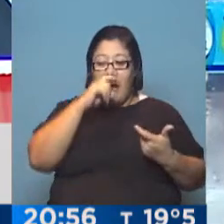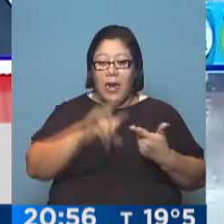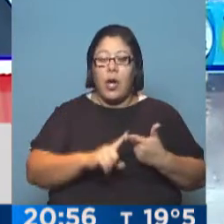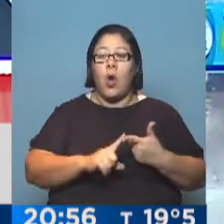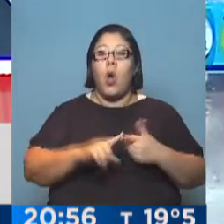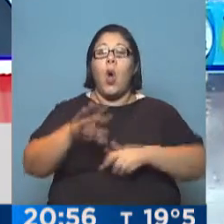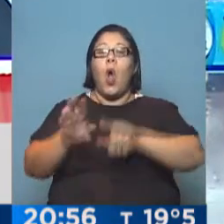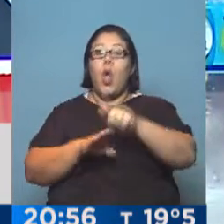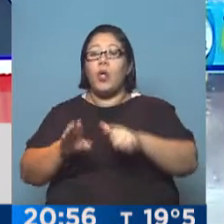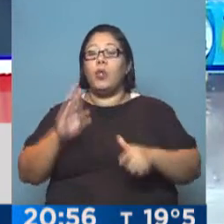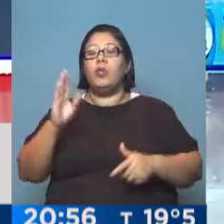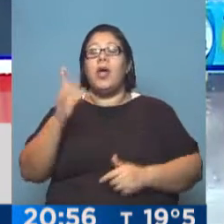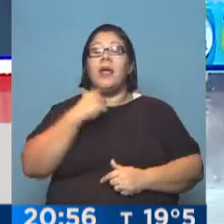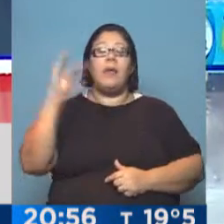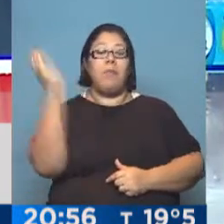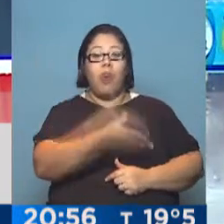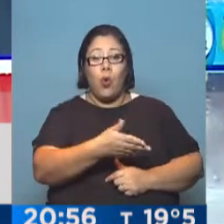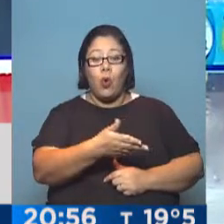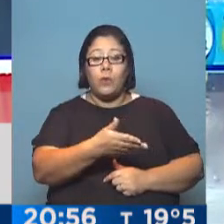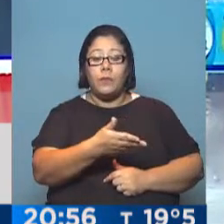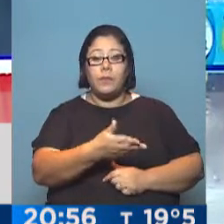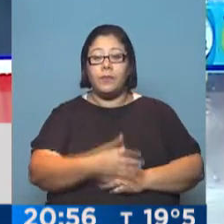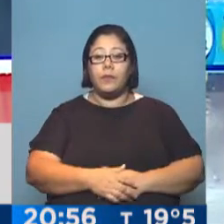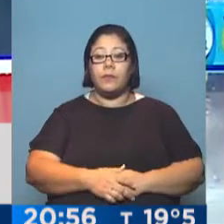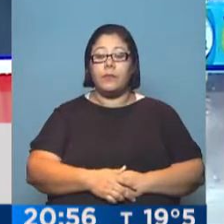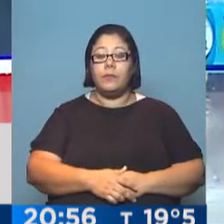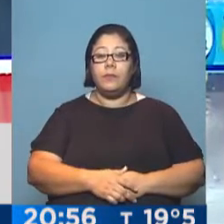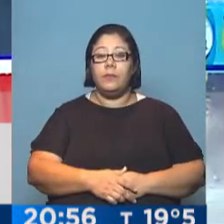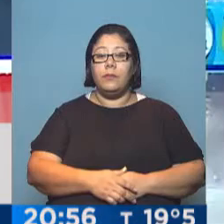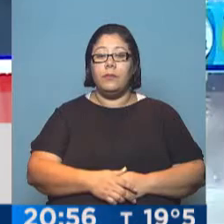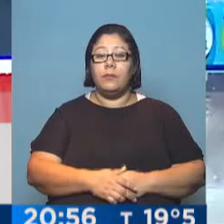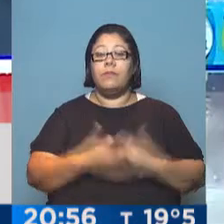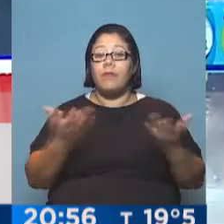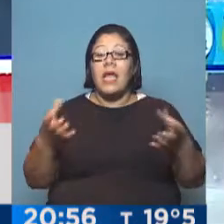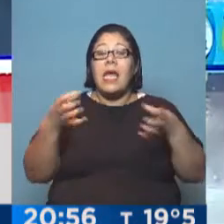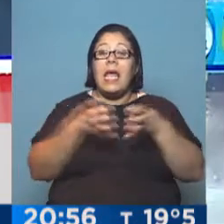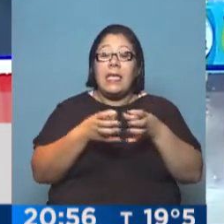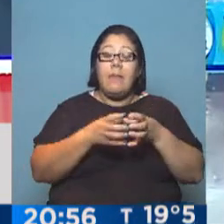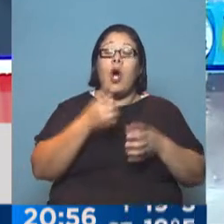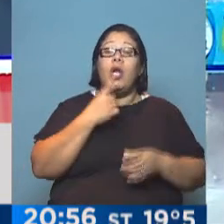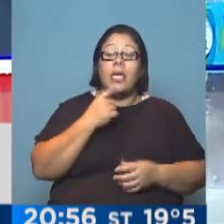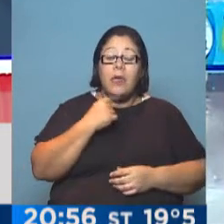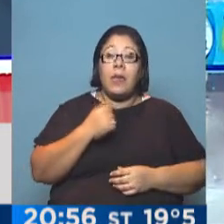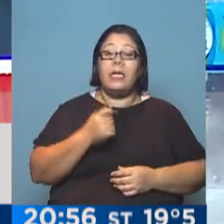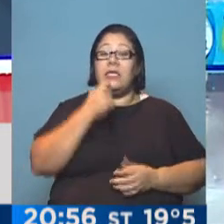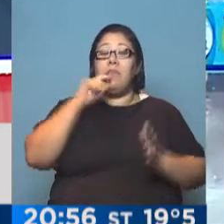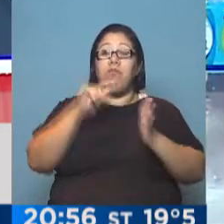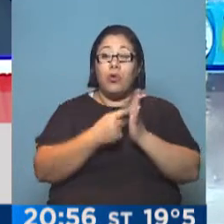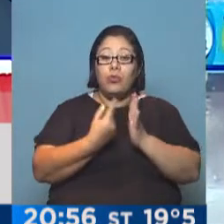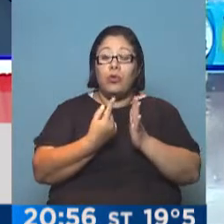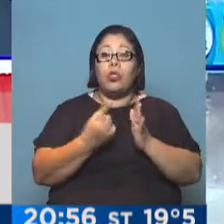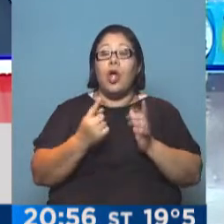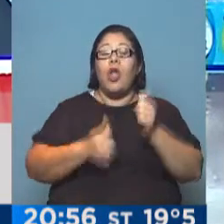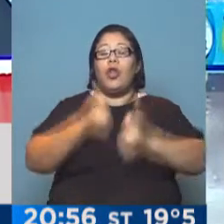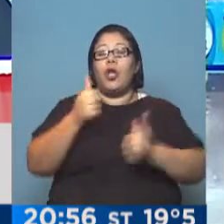Cruz, porque no te da. Un equipo que termina despegando solo cuando suma una buena cantidad de puntos en un torneo tan